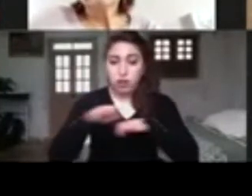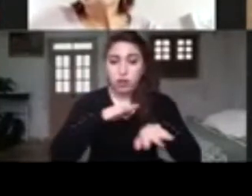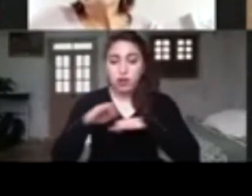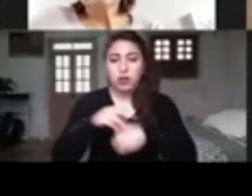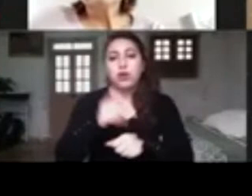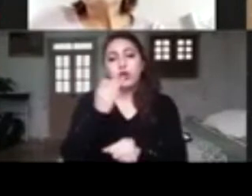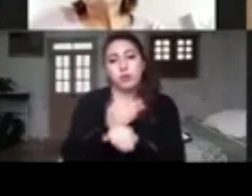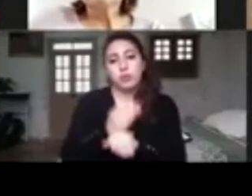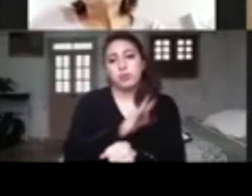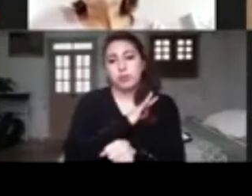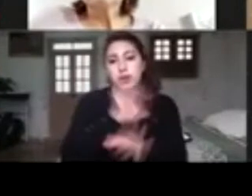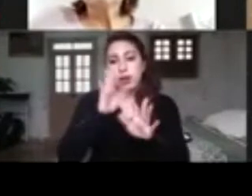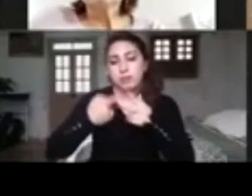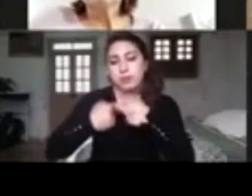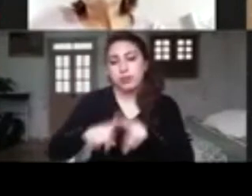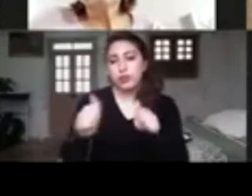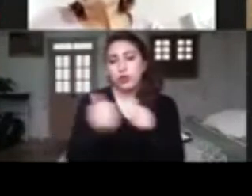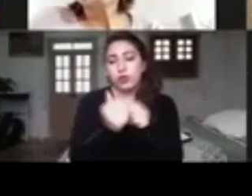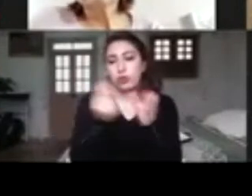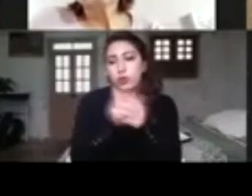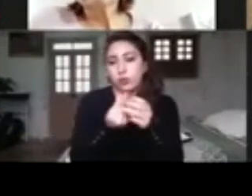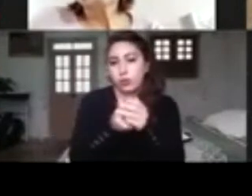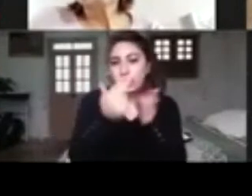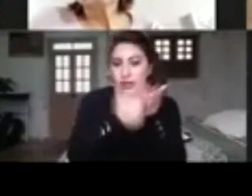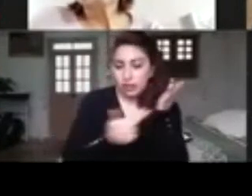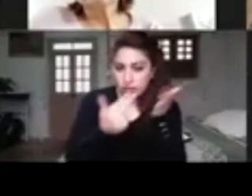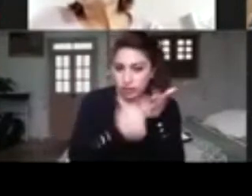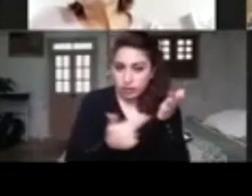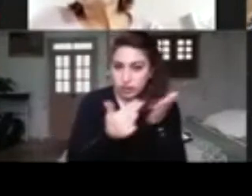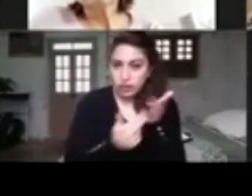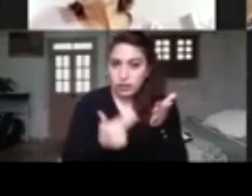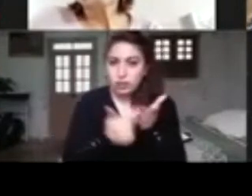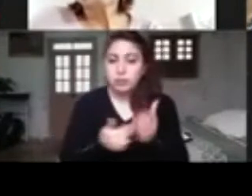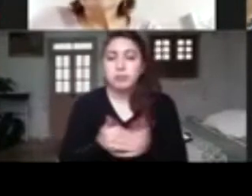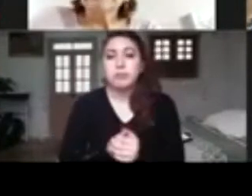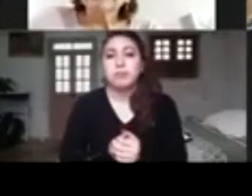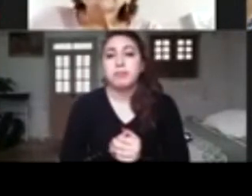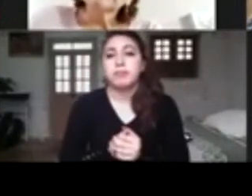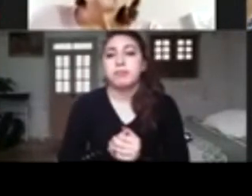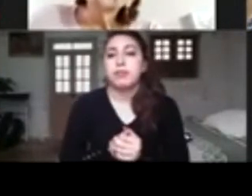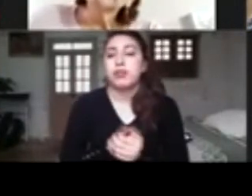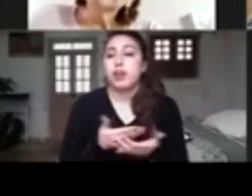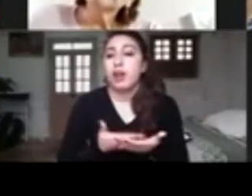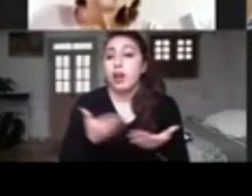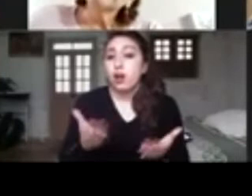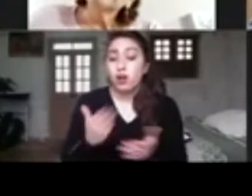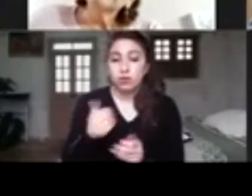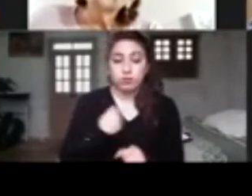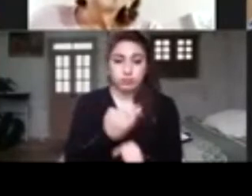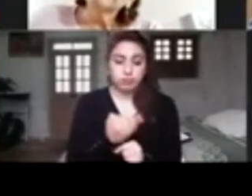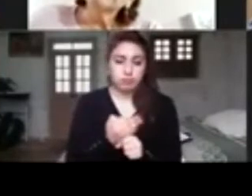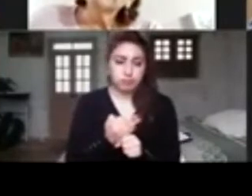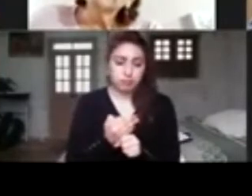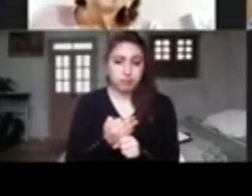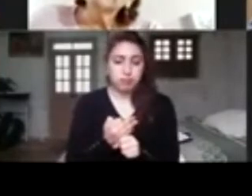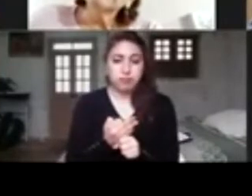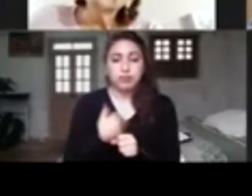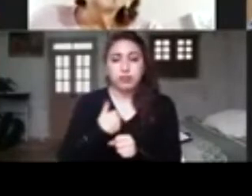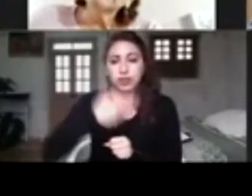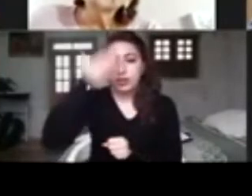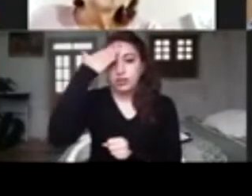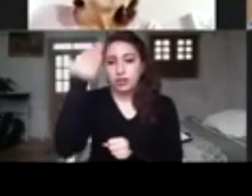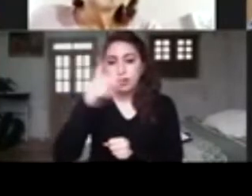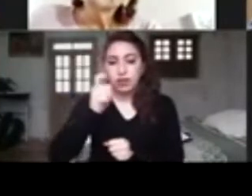Me gustaría mucho señalar que la ventana de oportunidad que tenemos en prácticamente todas las áreas del